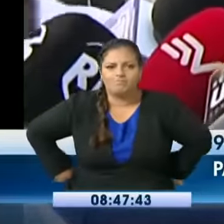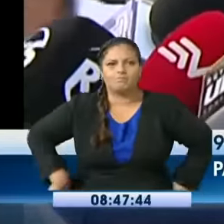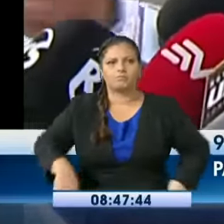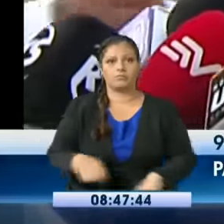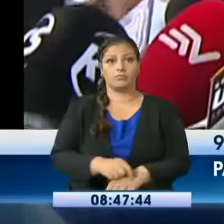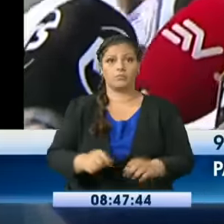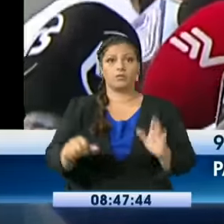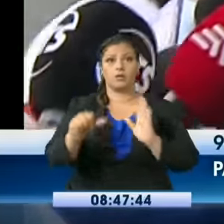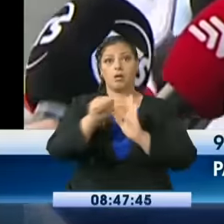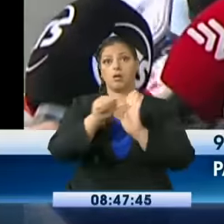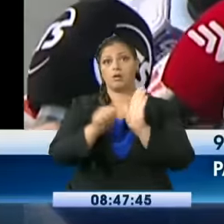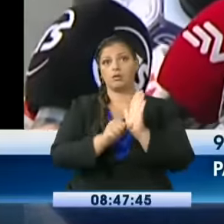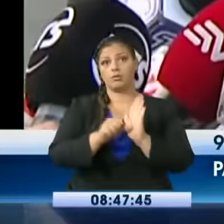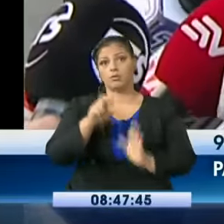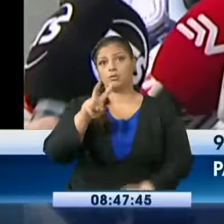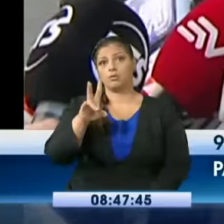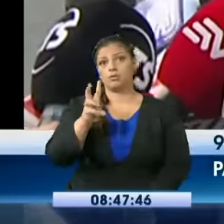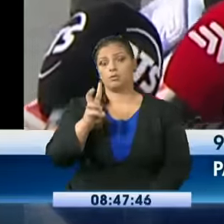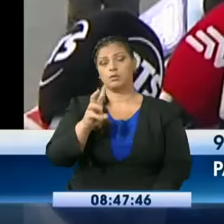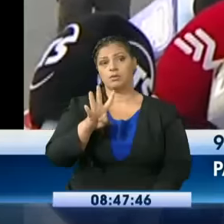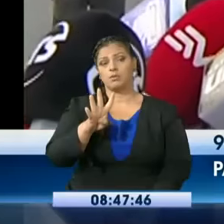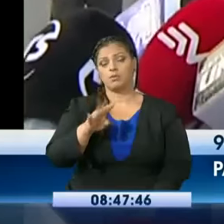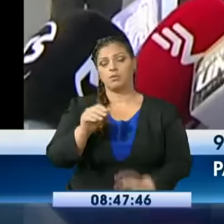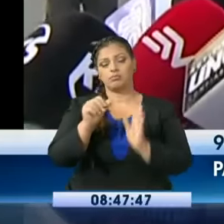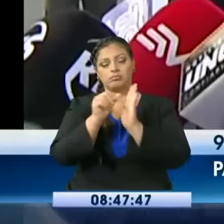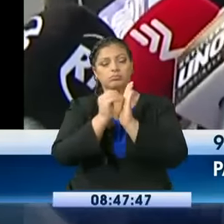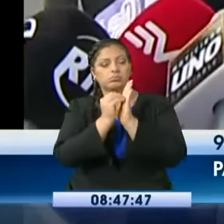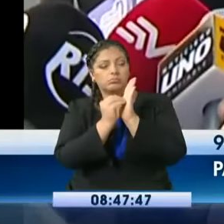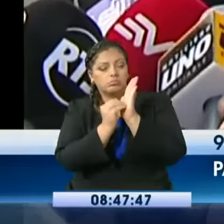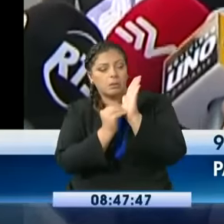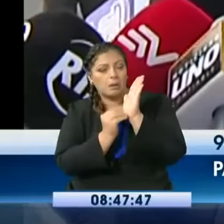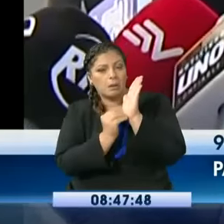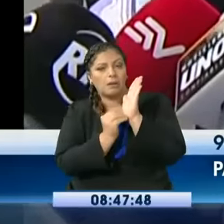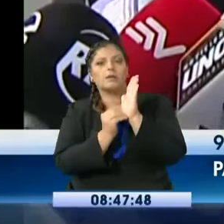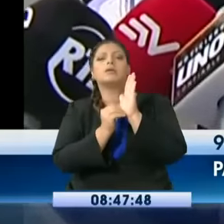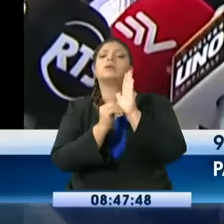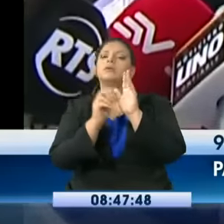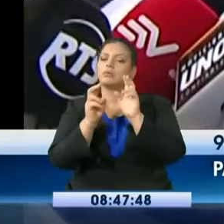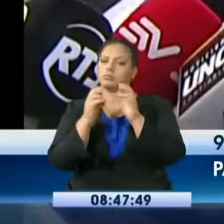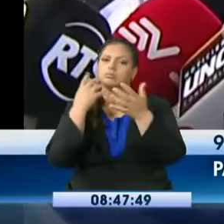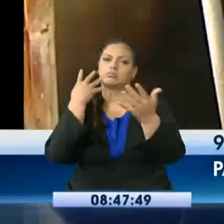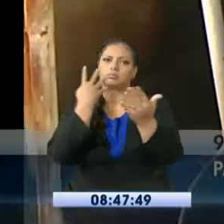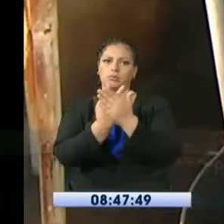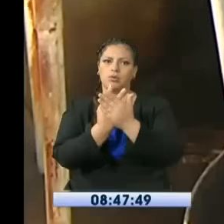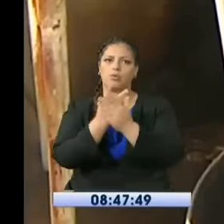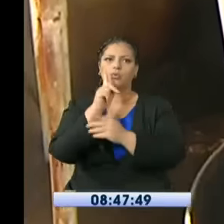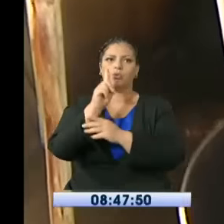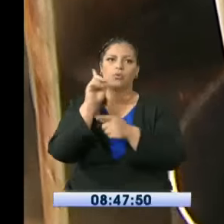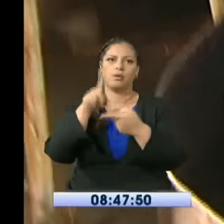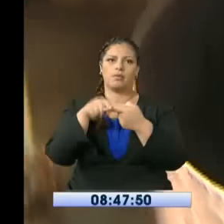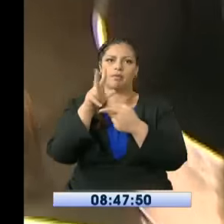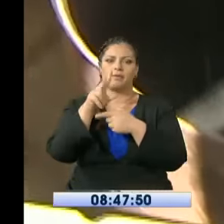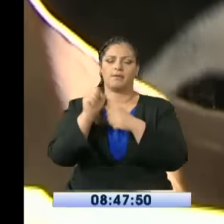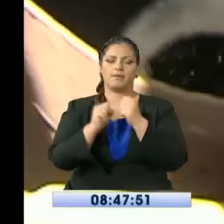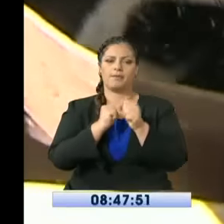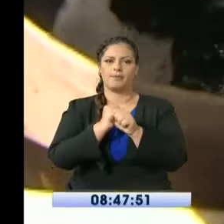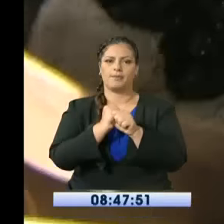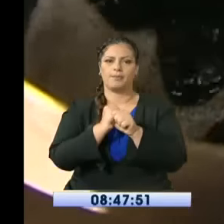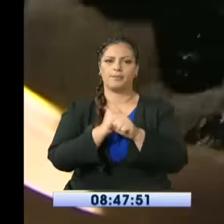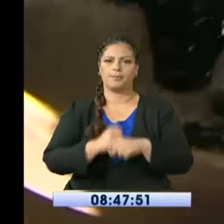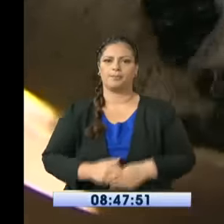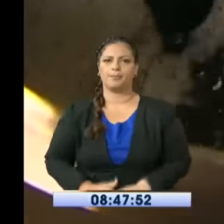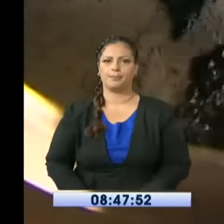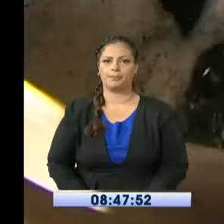Código Orgánico Integral Penal, en el primer inciso, cuya pena se la establece de 1 a 3 años. Informó